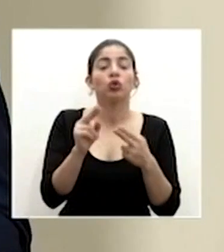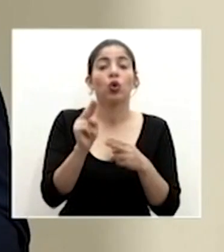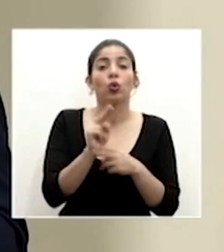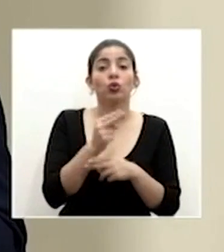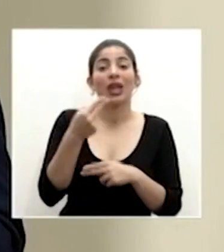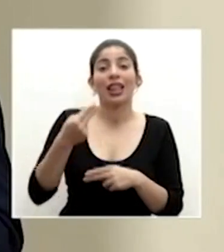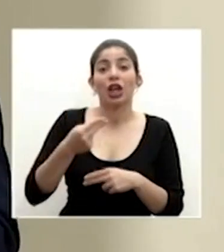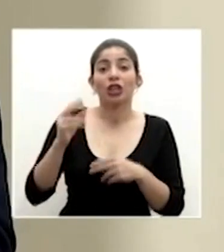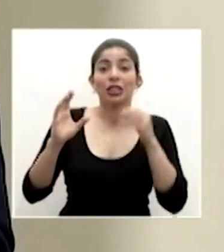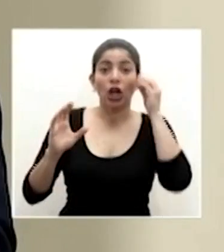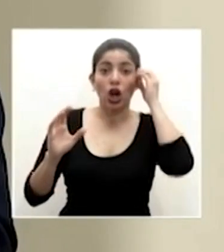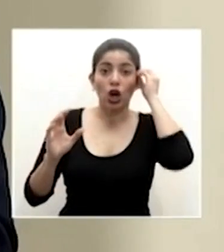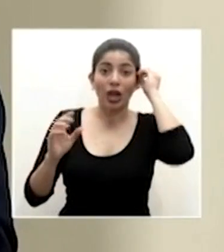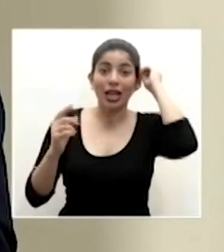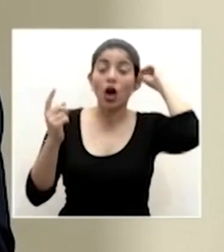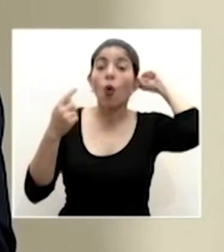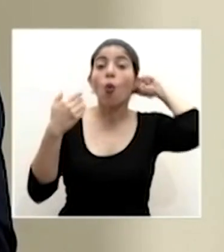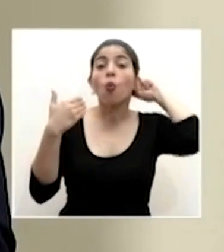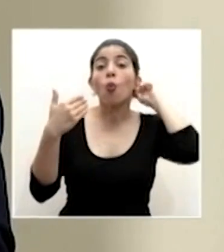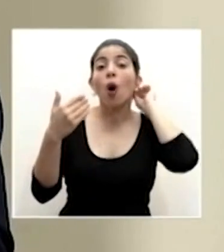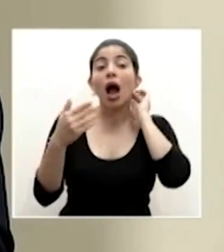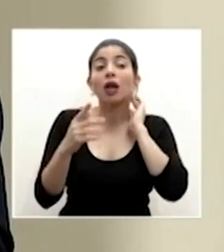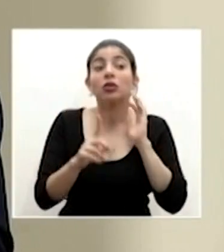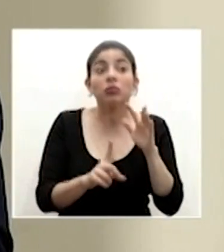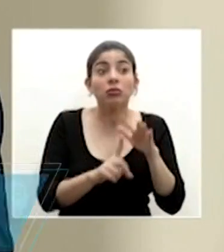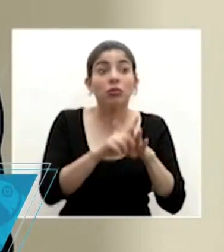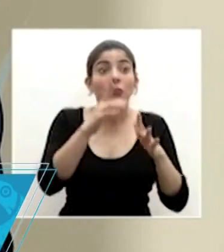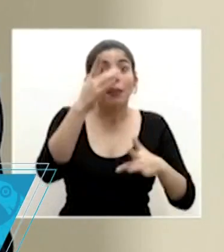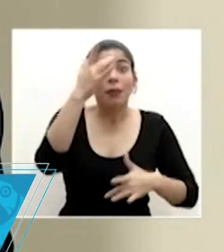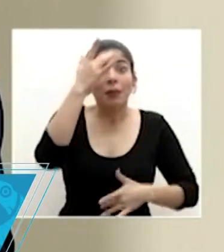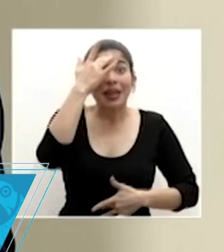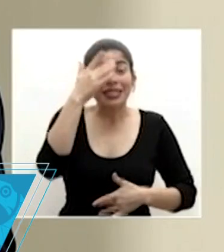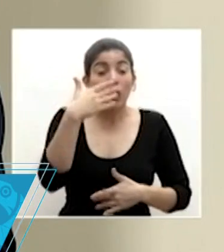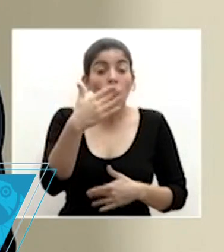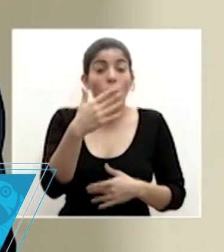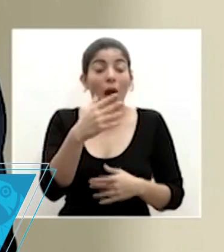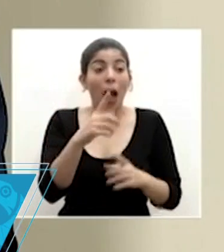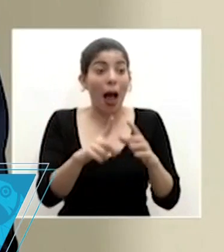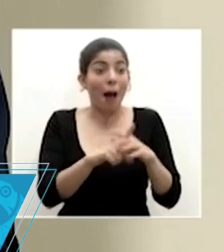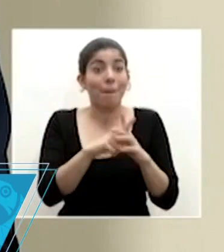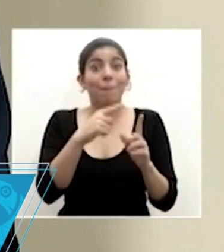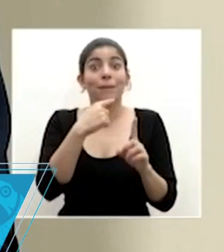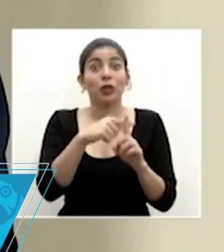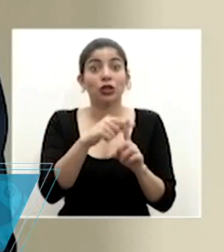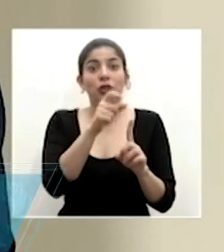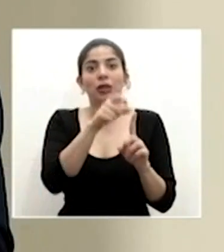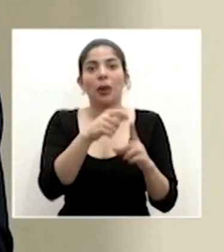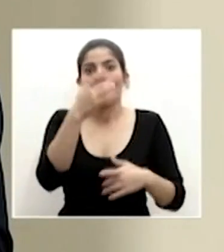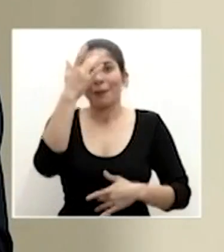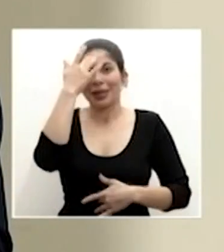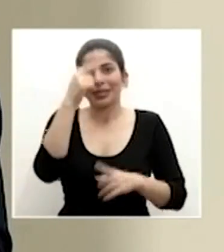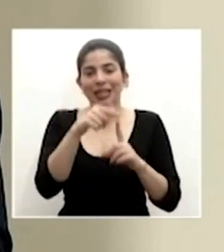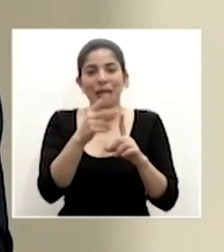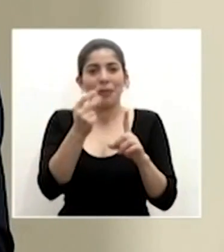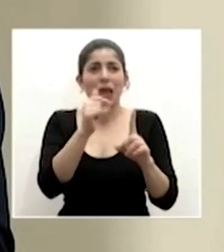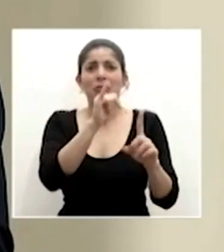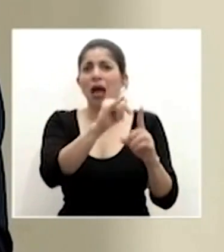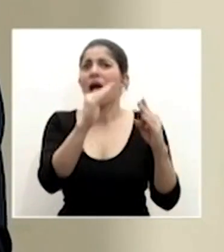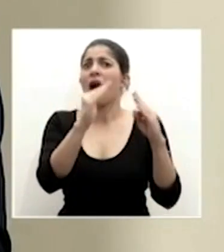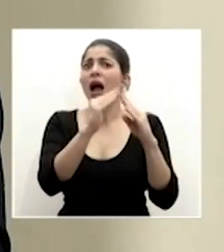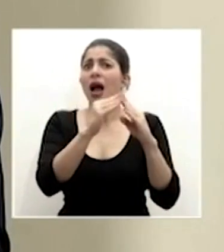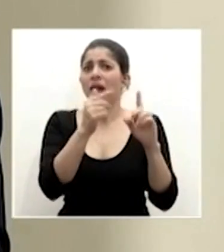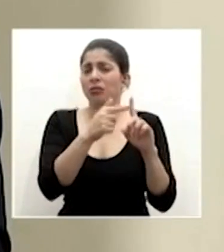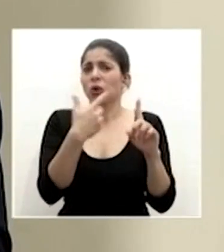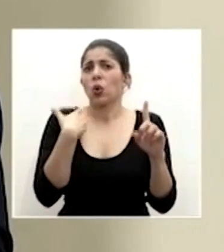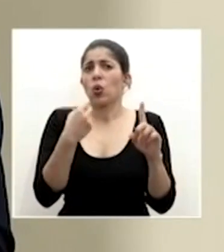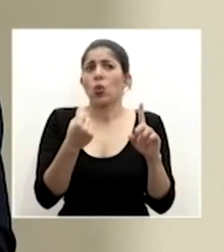de la hidroxicloroquina apenas se diagnostica un paciente. O sea, en el momento que salga positivo, ese paciente es ambulatorio, está en su casa,